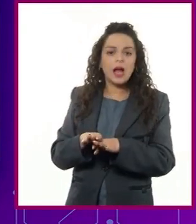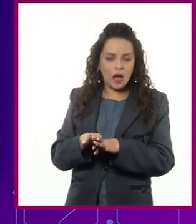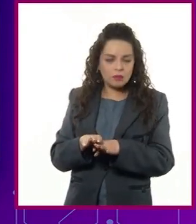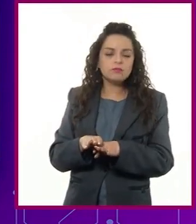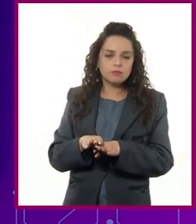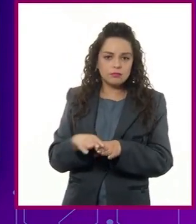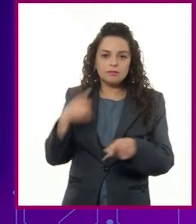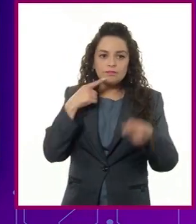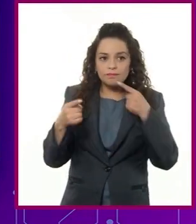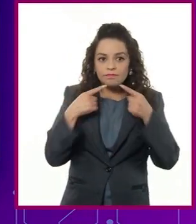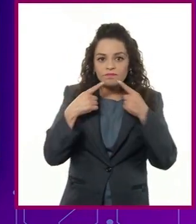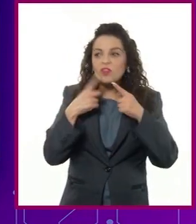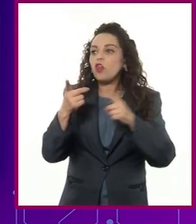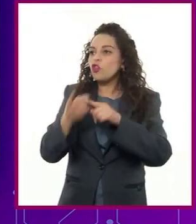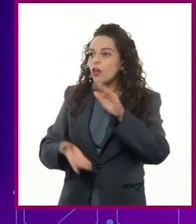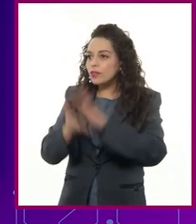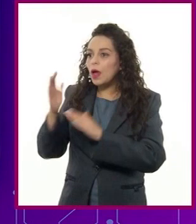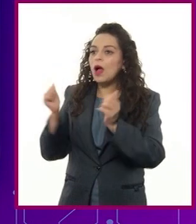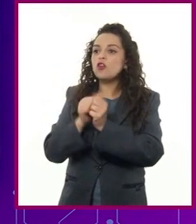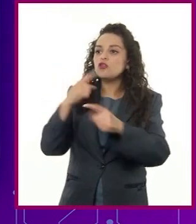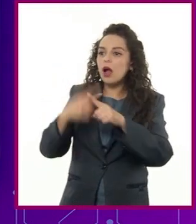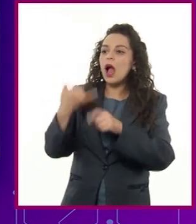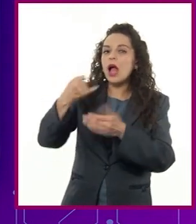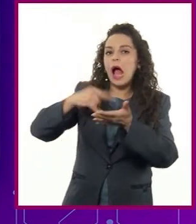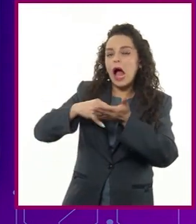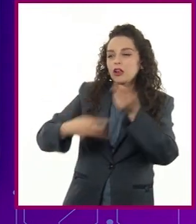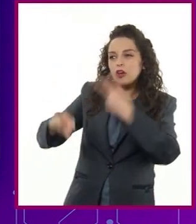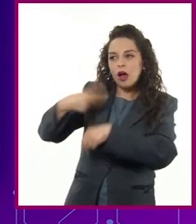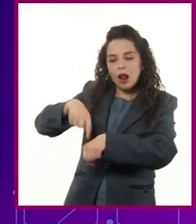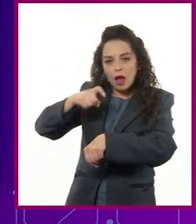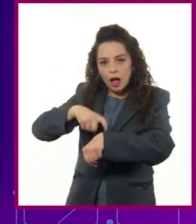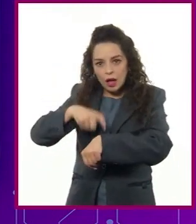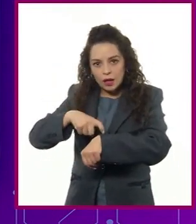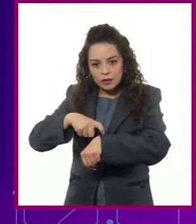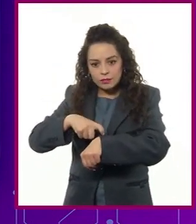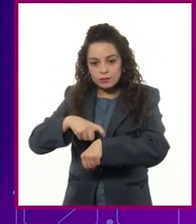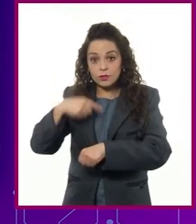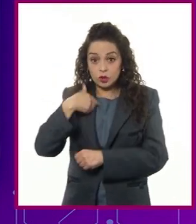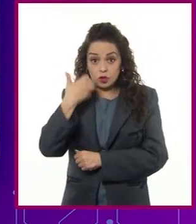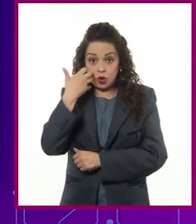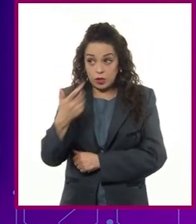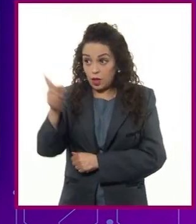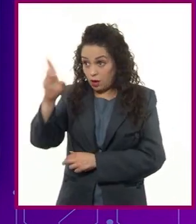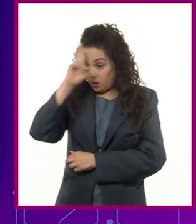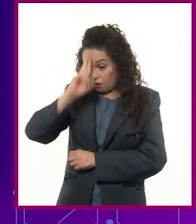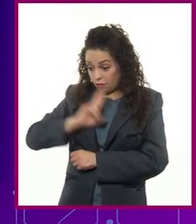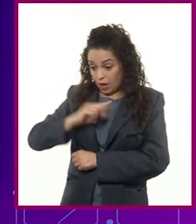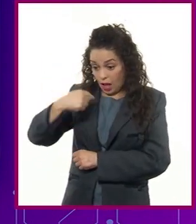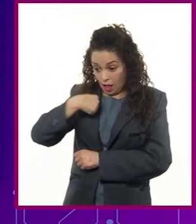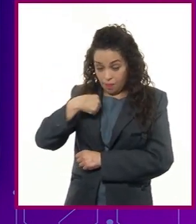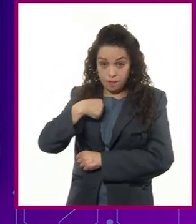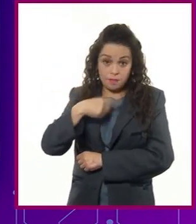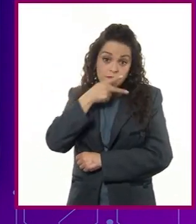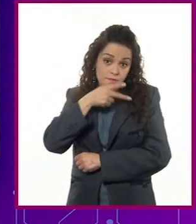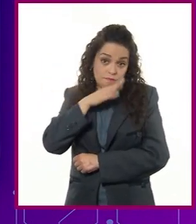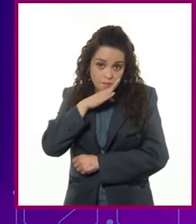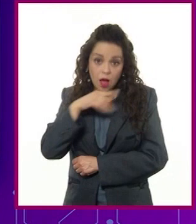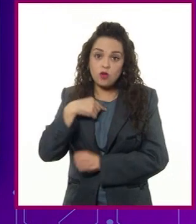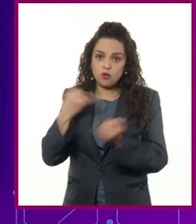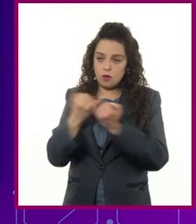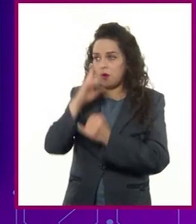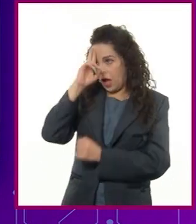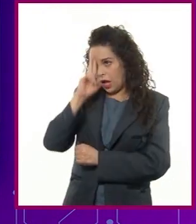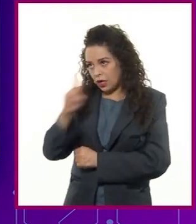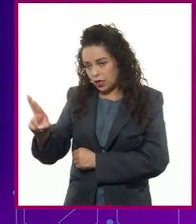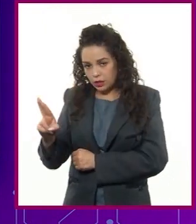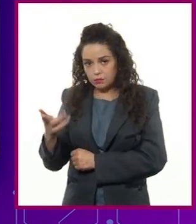así como la hora aproximada en que regresaremos. No obstante, si quiero que en casa me respeten, también respeto los acuerdos de familia e incluso